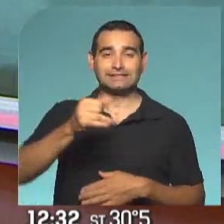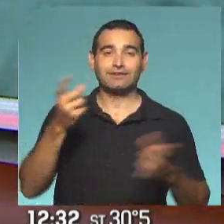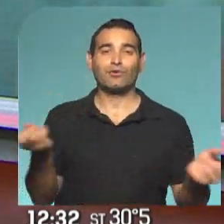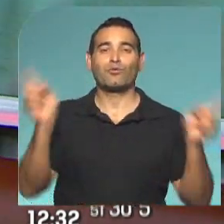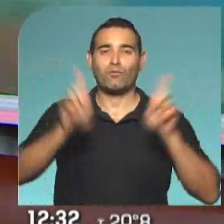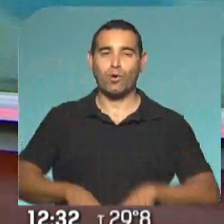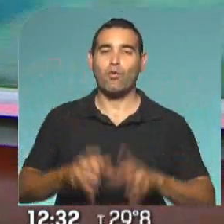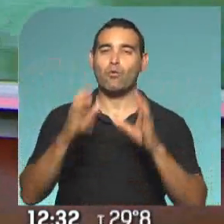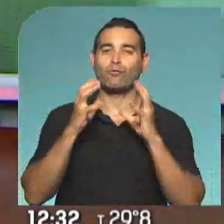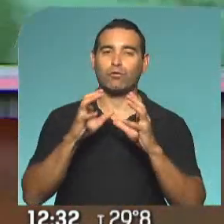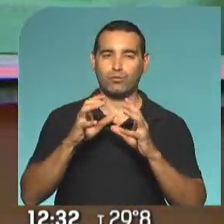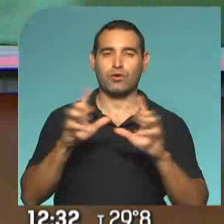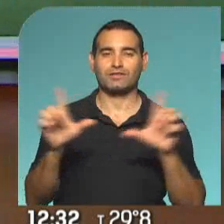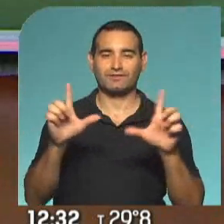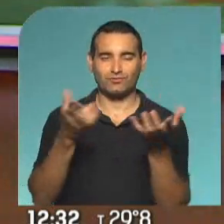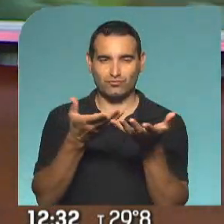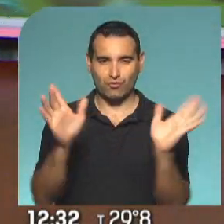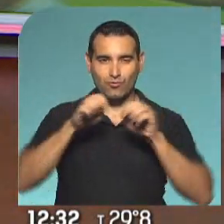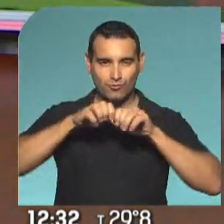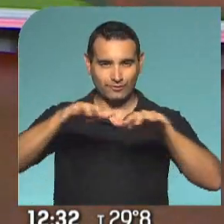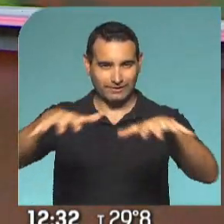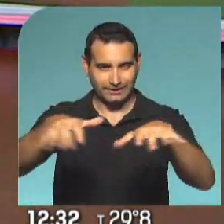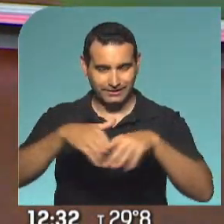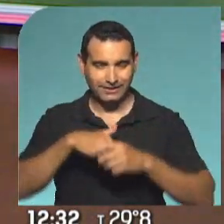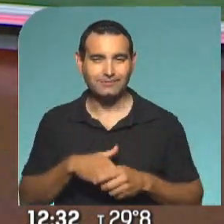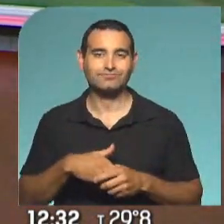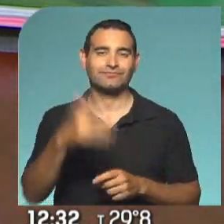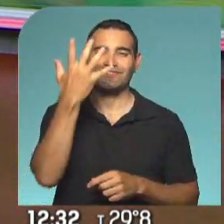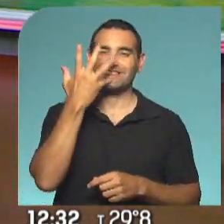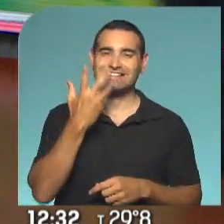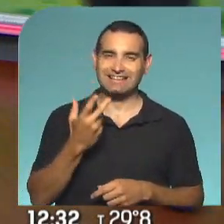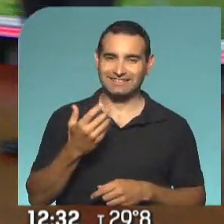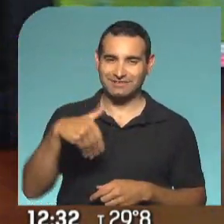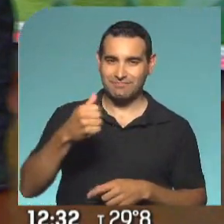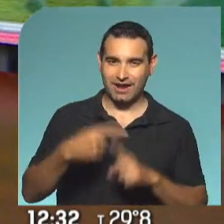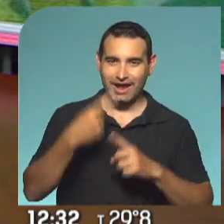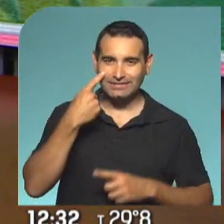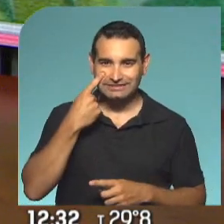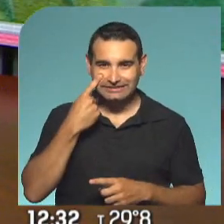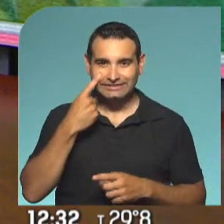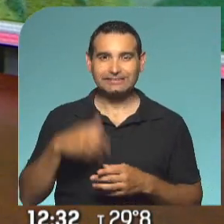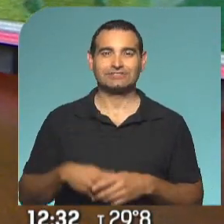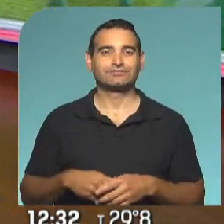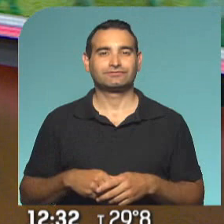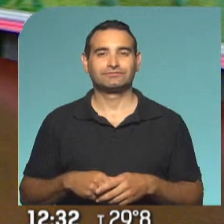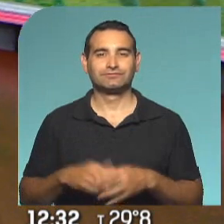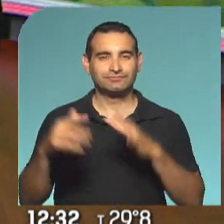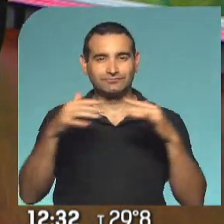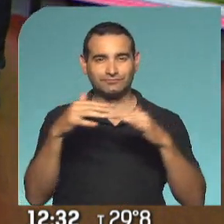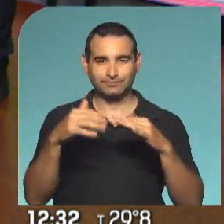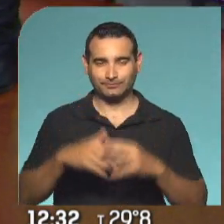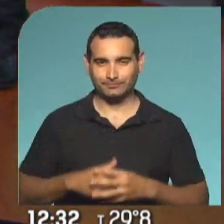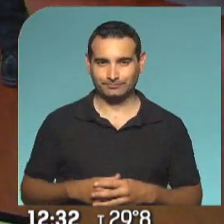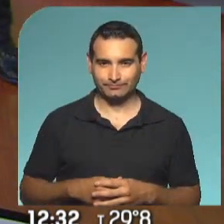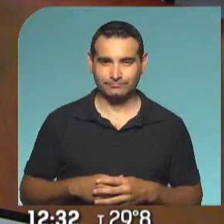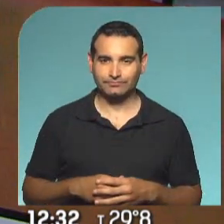vuelve el fútbol a la televisión pública y nos encanta, Maxi, que la pelotita ruede por todo el país. Y